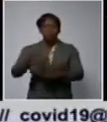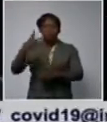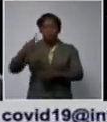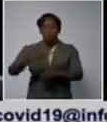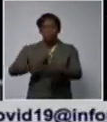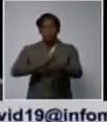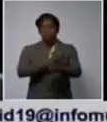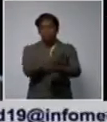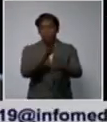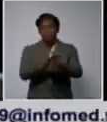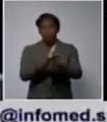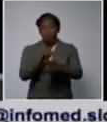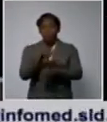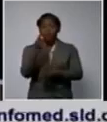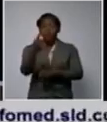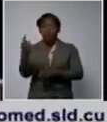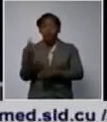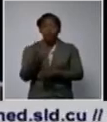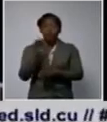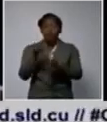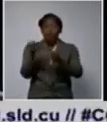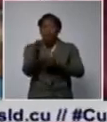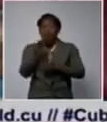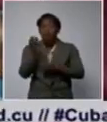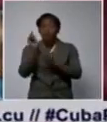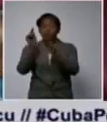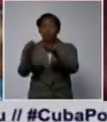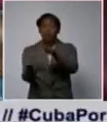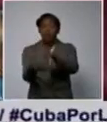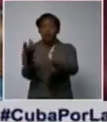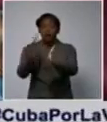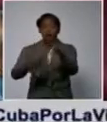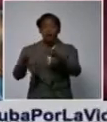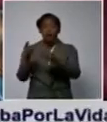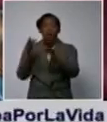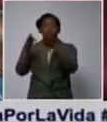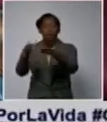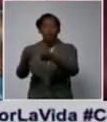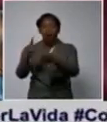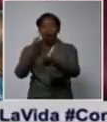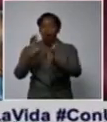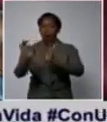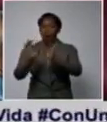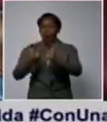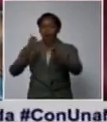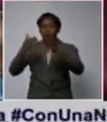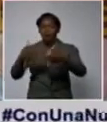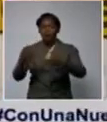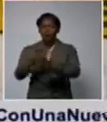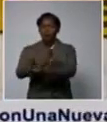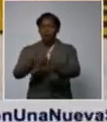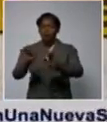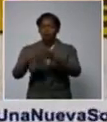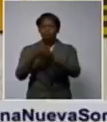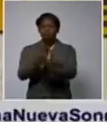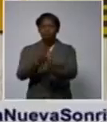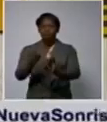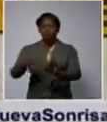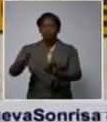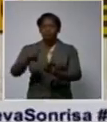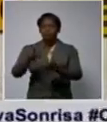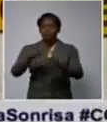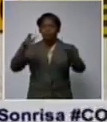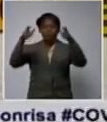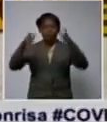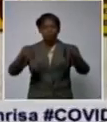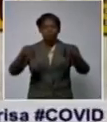cada municipio que reporta nuevos enfermos para identificar las causas de la persistencia de la transmisión